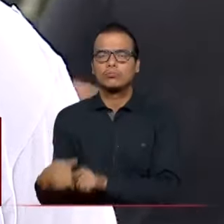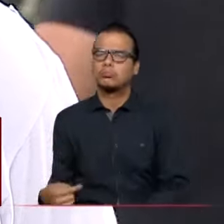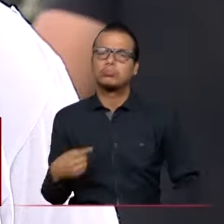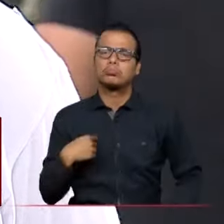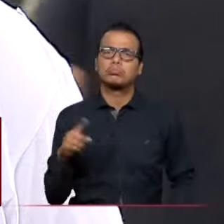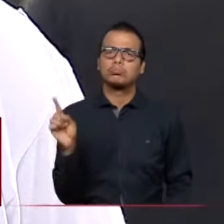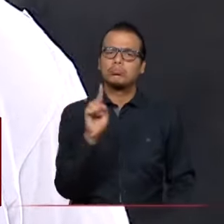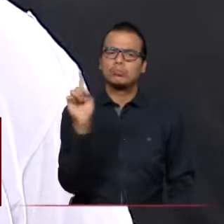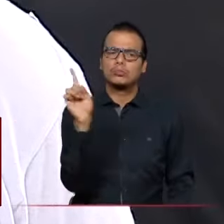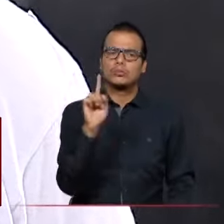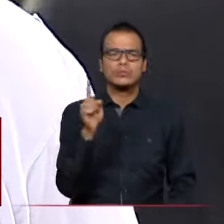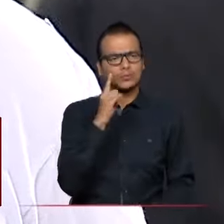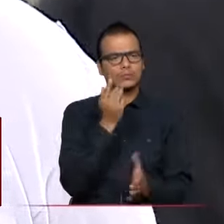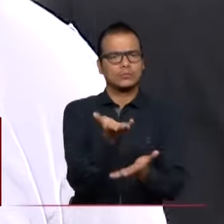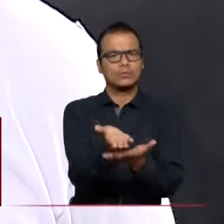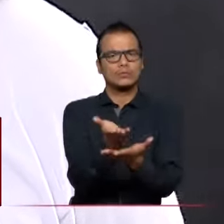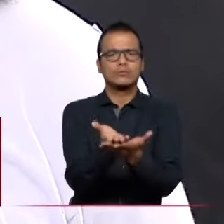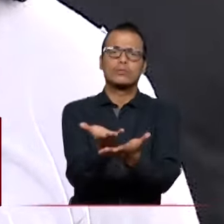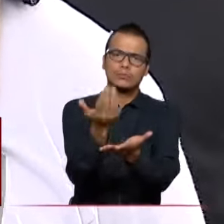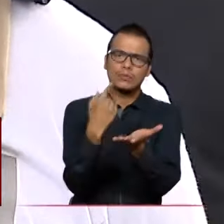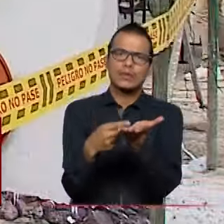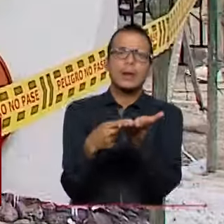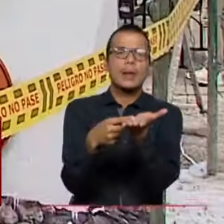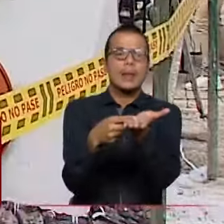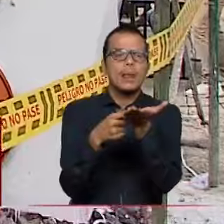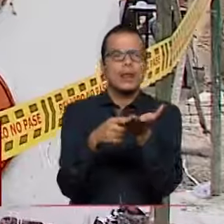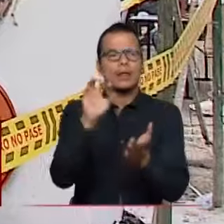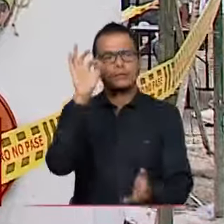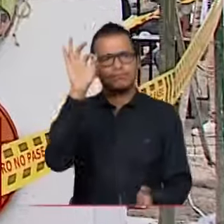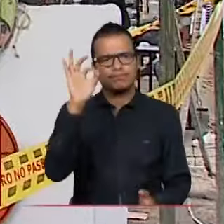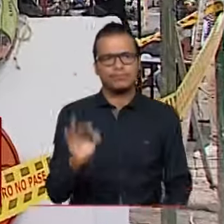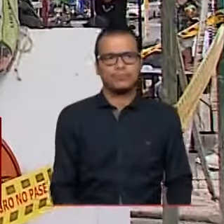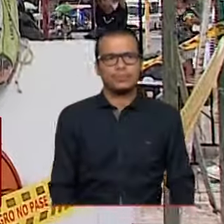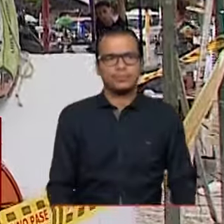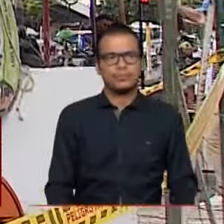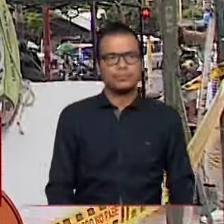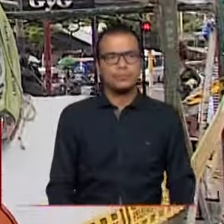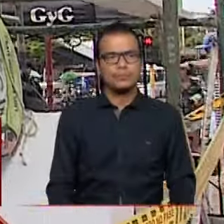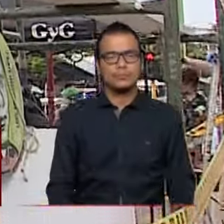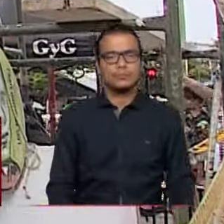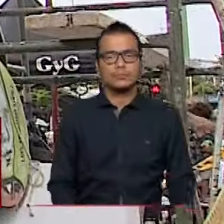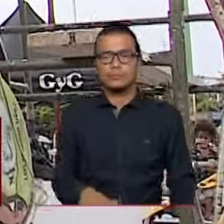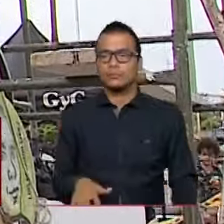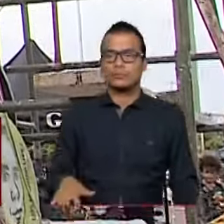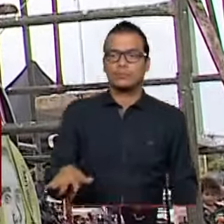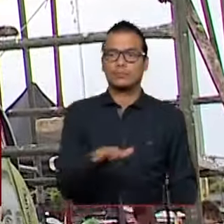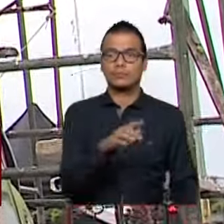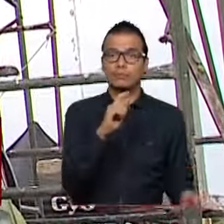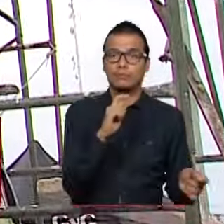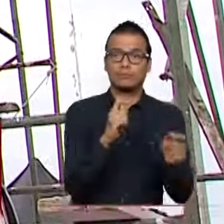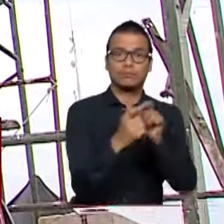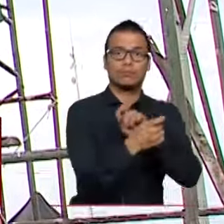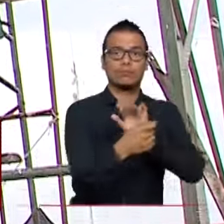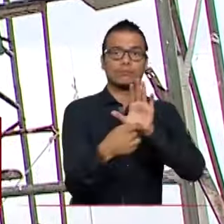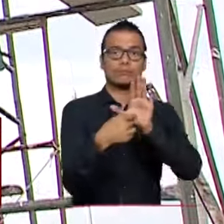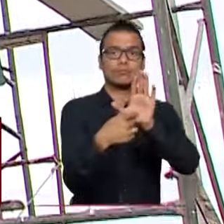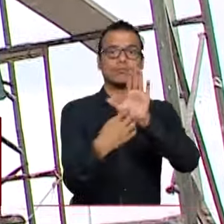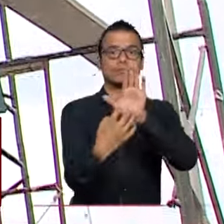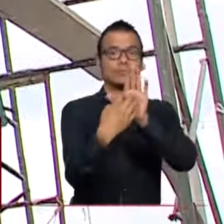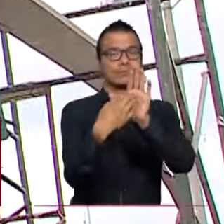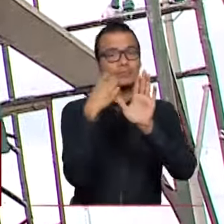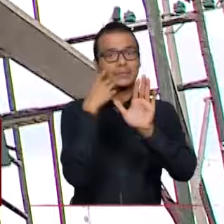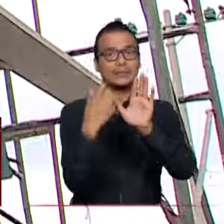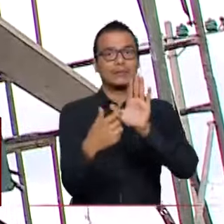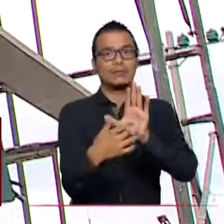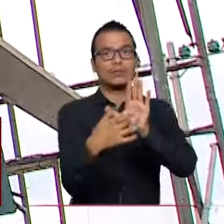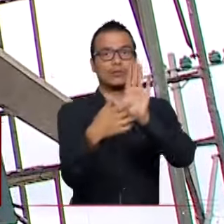nosotros venimos proponiendo el diálogo directamente. La resignificación de este lugar para promover el turismo ha sido